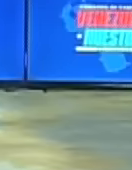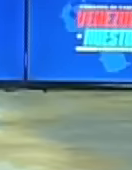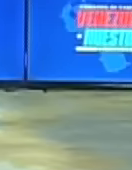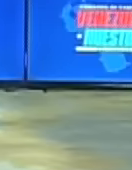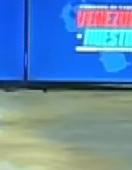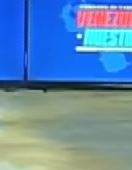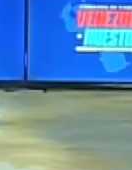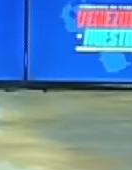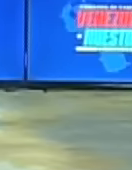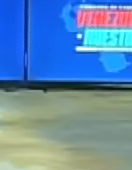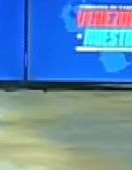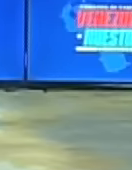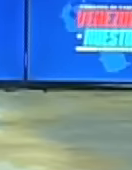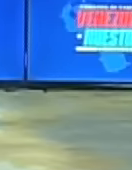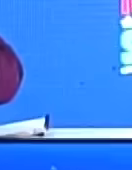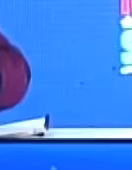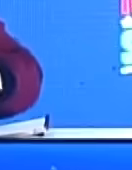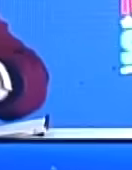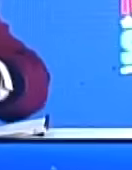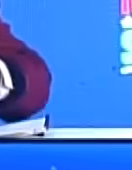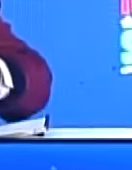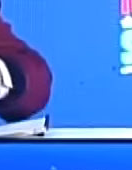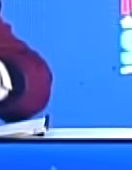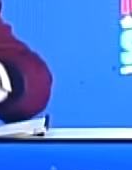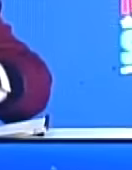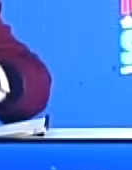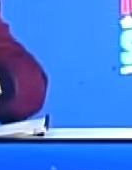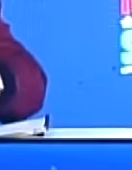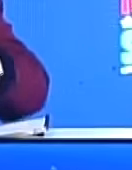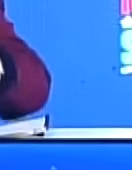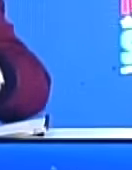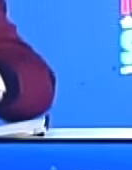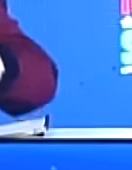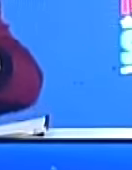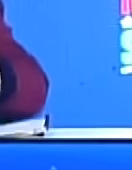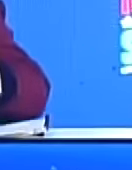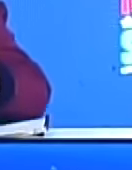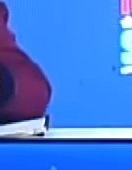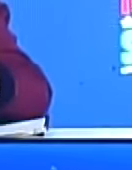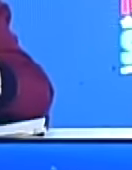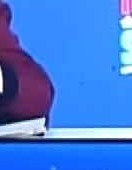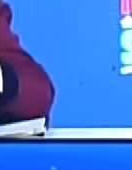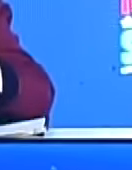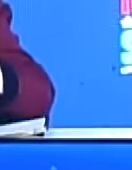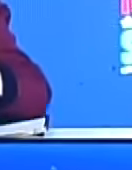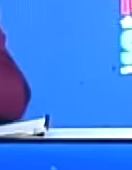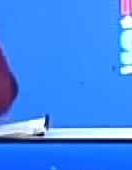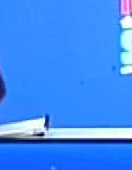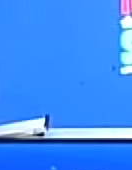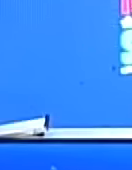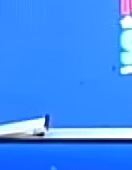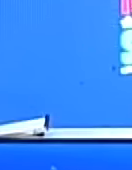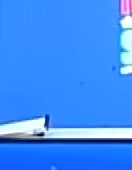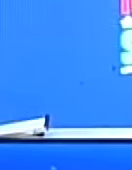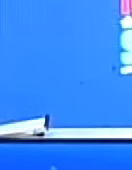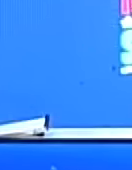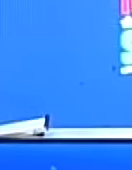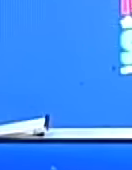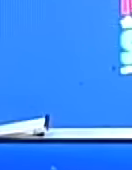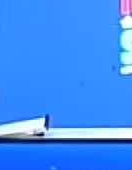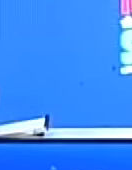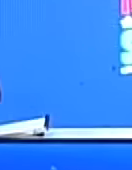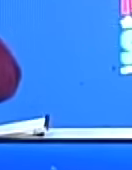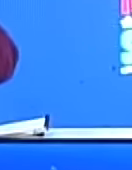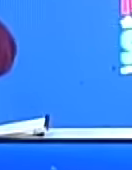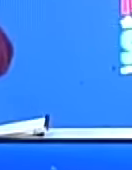¿Quién más tiene aquí una visión histórica, un proyecto histórico? ¿Quién más aquí tiene un programa? Yo tengo todo lo que